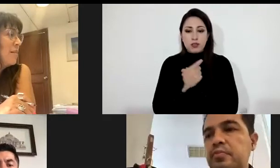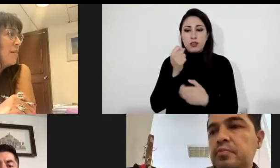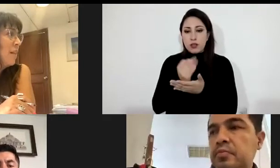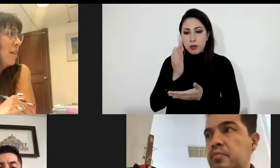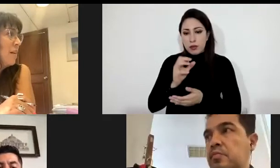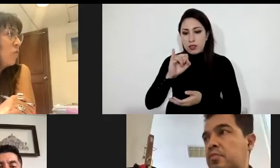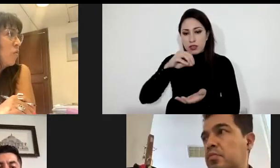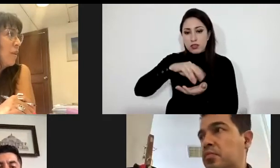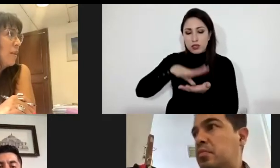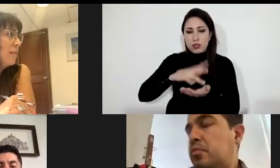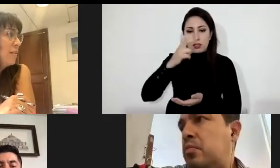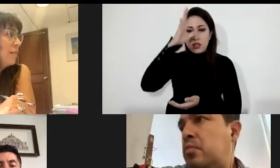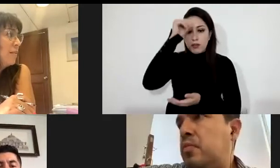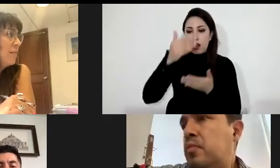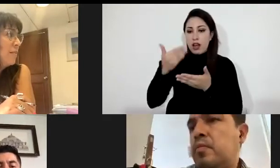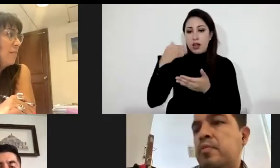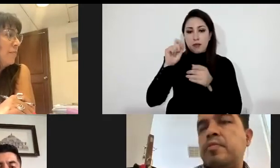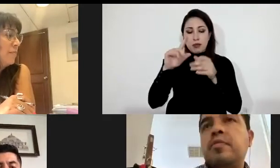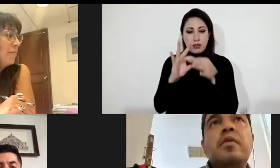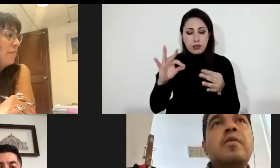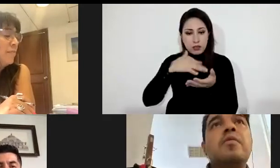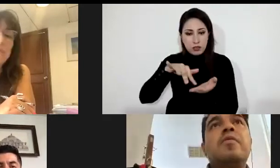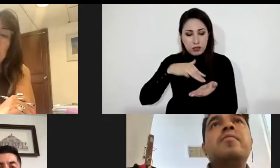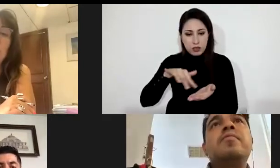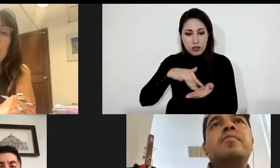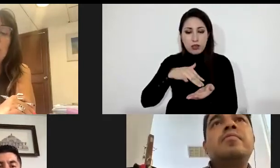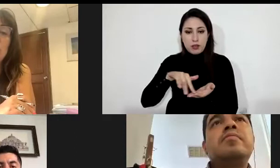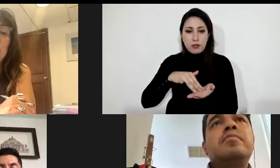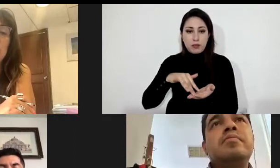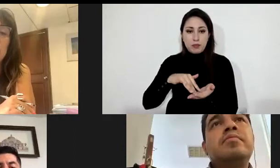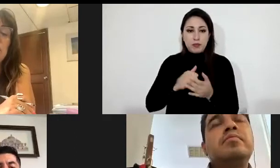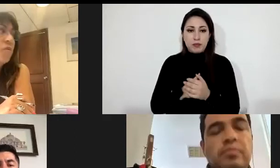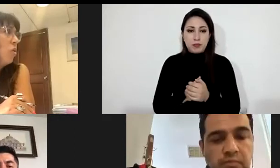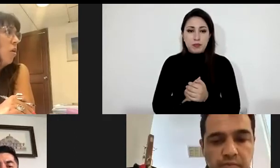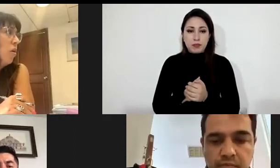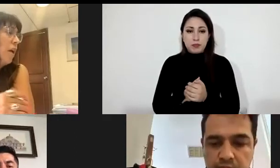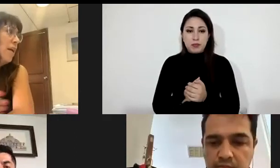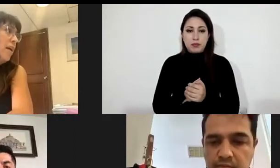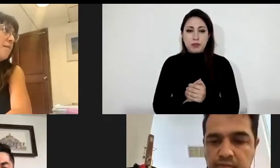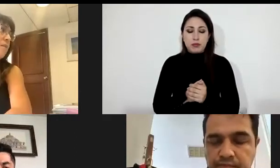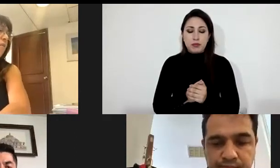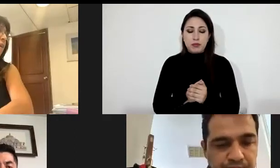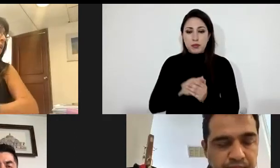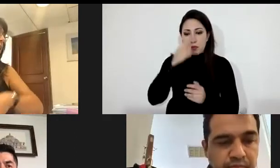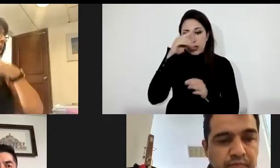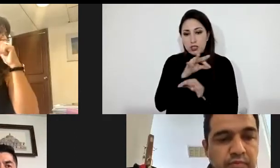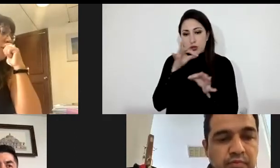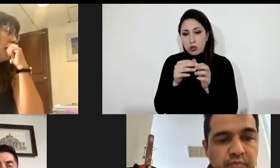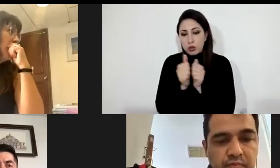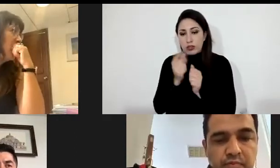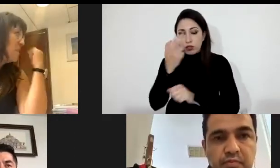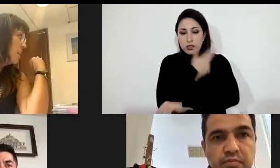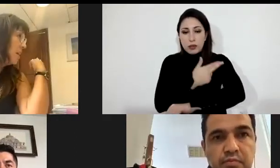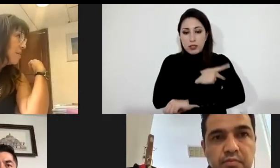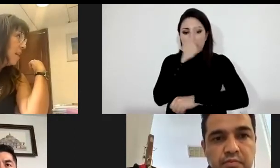en los términos leídos hace un momento, a efecto de que se pueda dar cumplimiento a estos recursos de revisión.